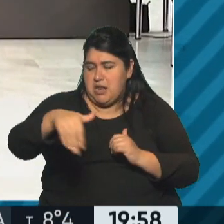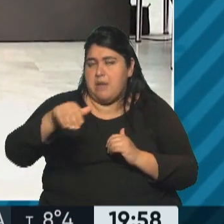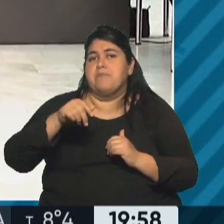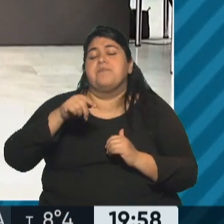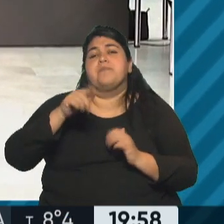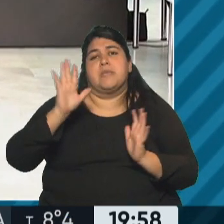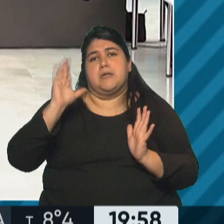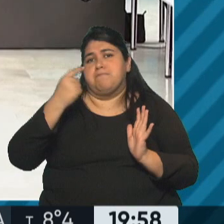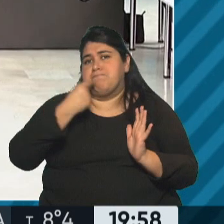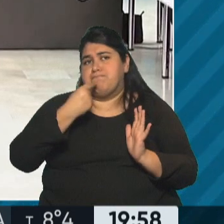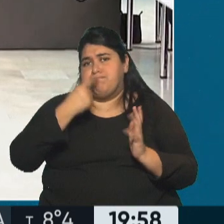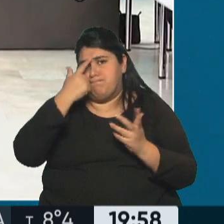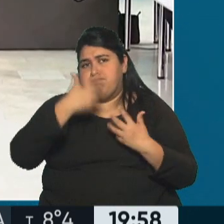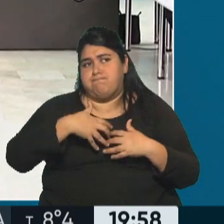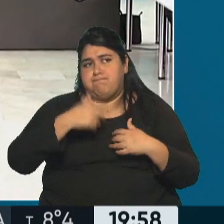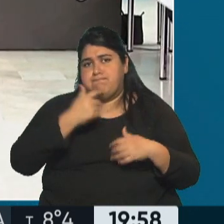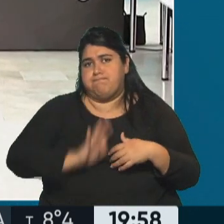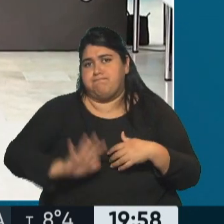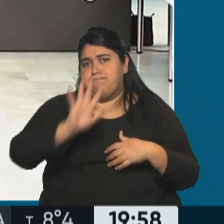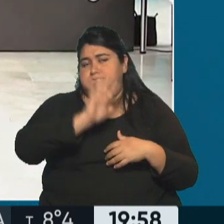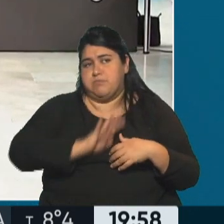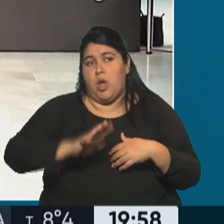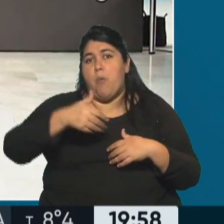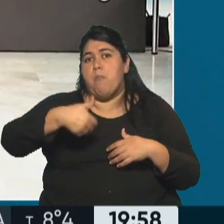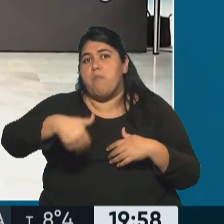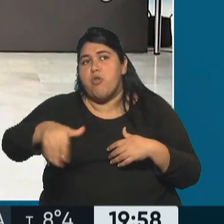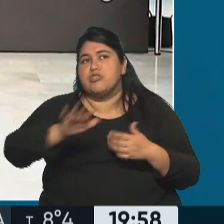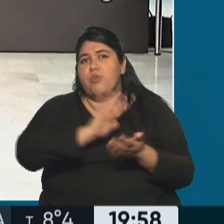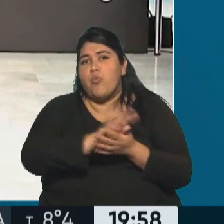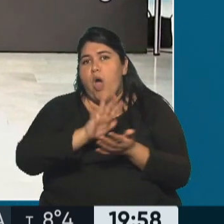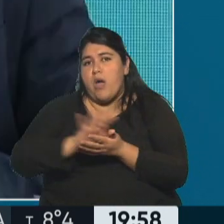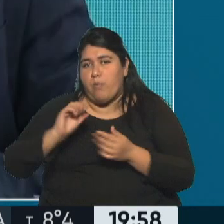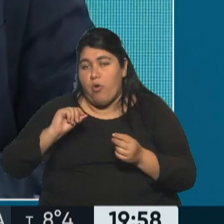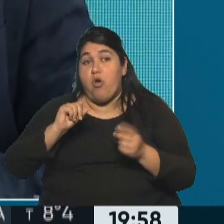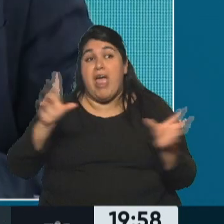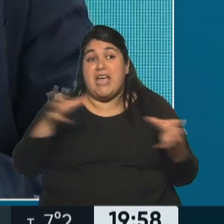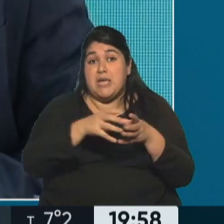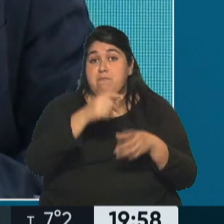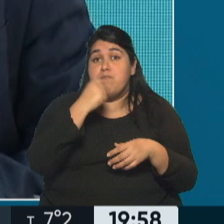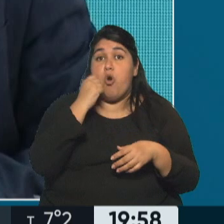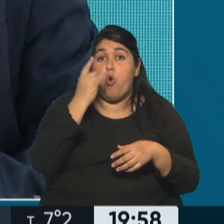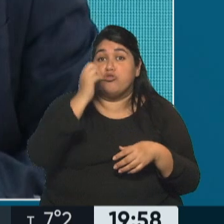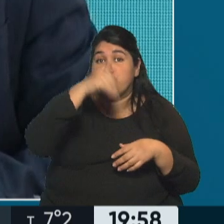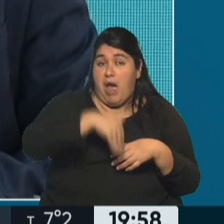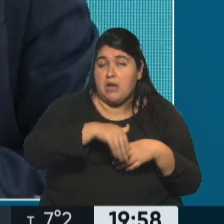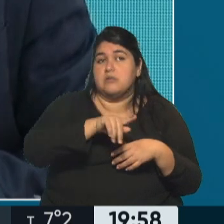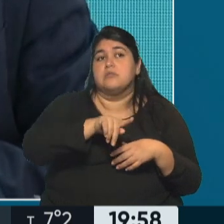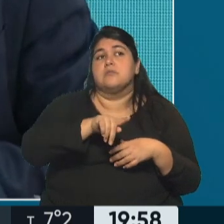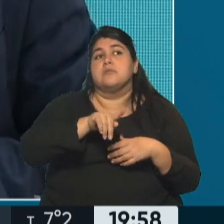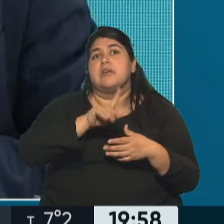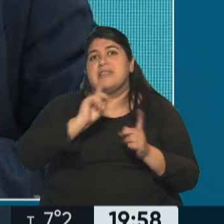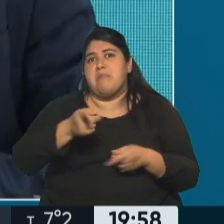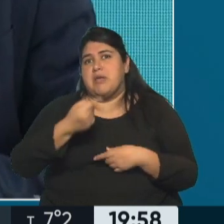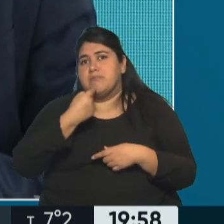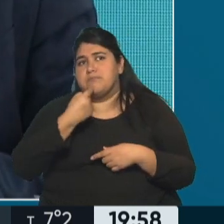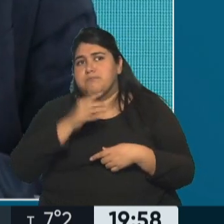muchísimo hermetismo respecto de los próximos movimientos, tanto del equipo de Guzmán como de quién será el nuevo ministro de Economía,